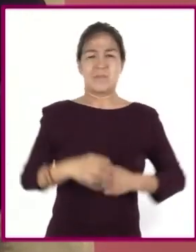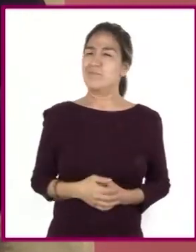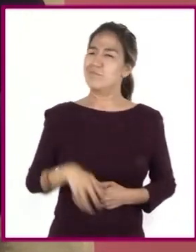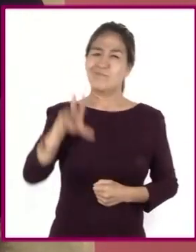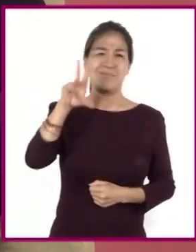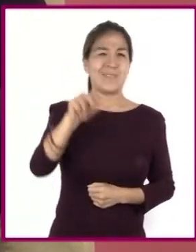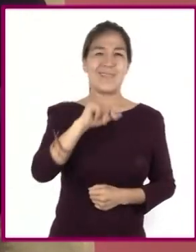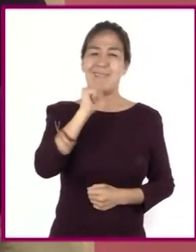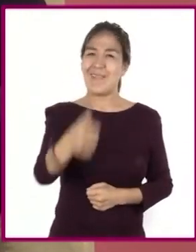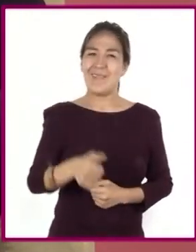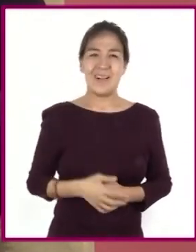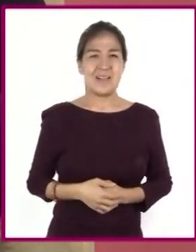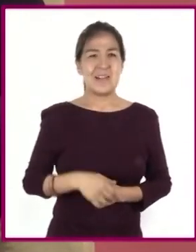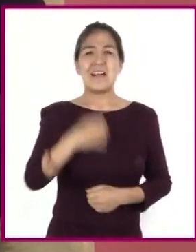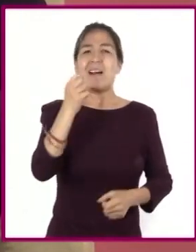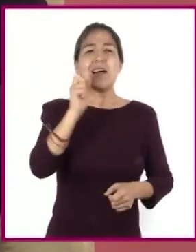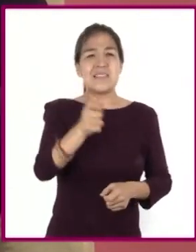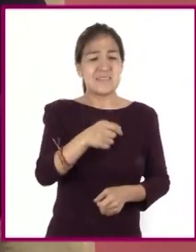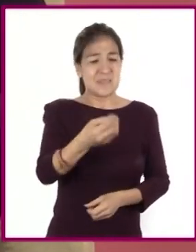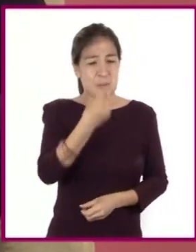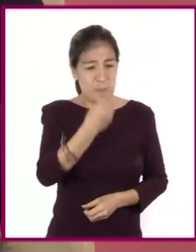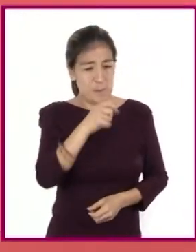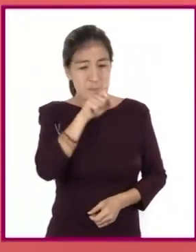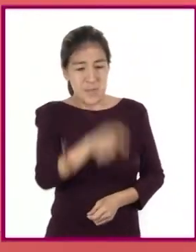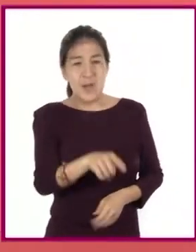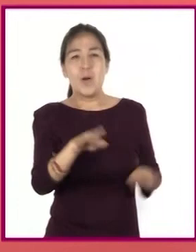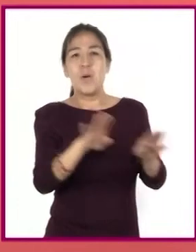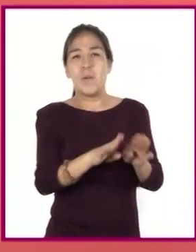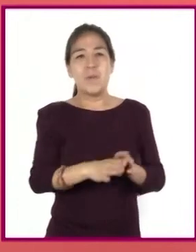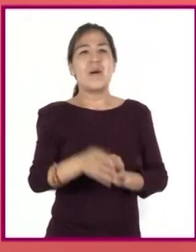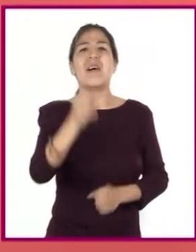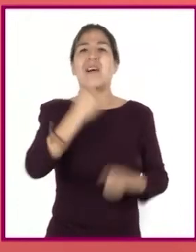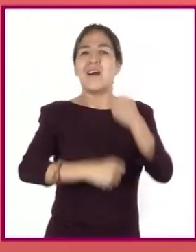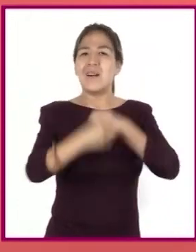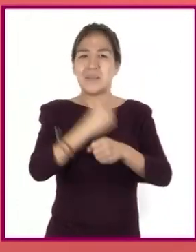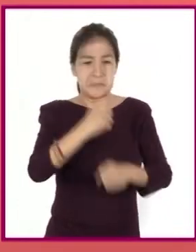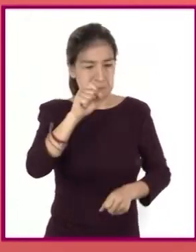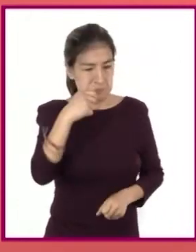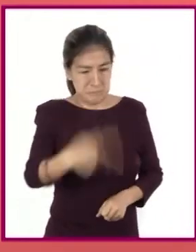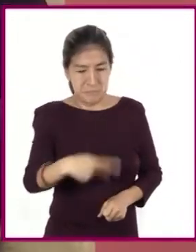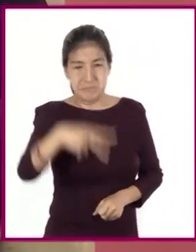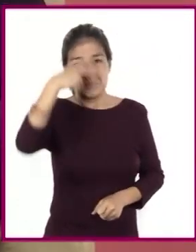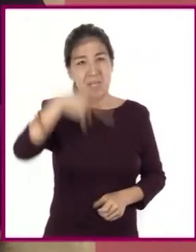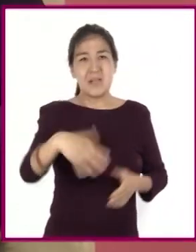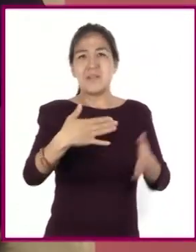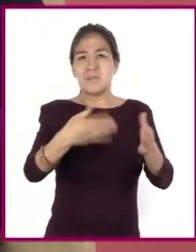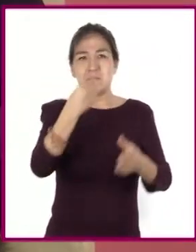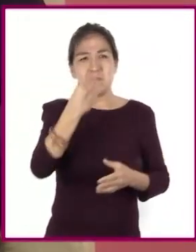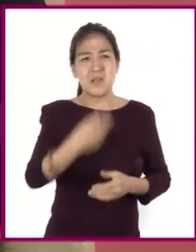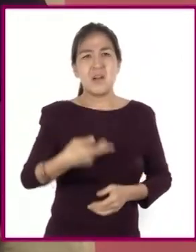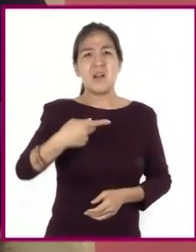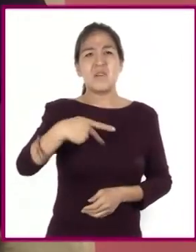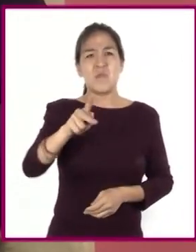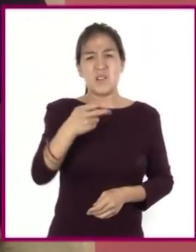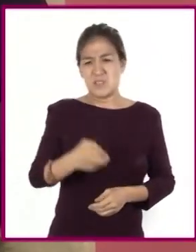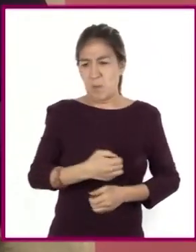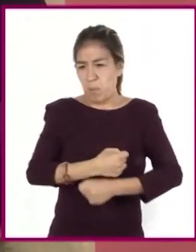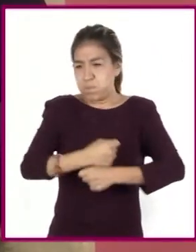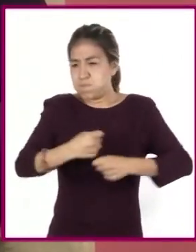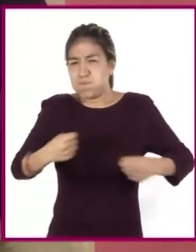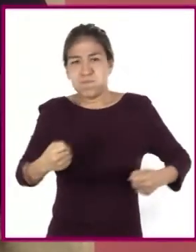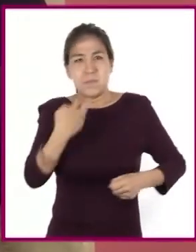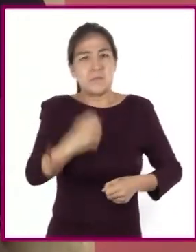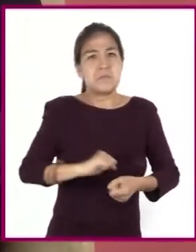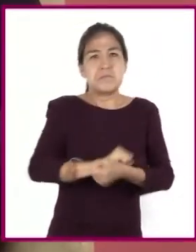que no. Durante miles de años hemos comido alimentos típicos de la comida mexicana y no hemos tenido esta pandemia de sobrepeso